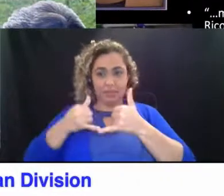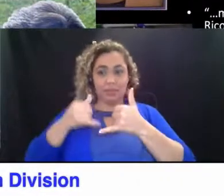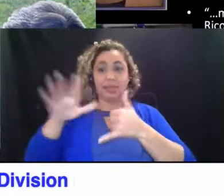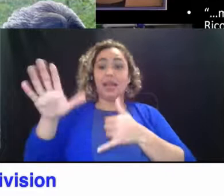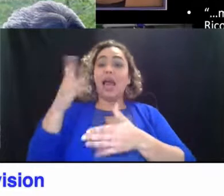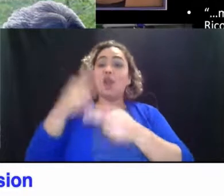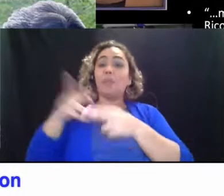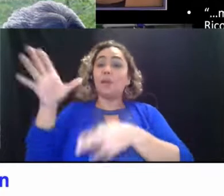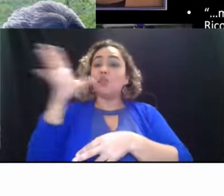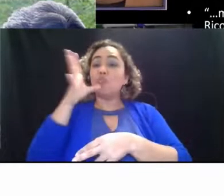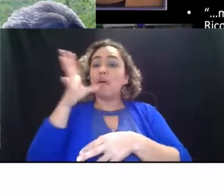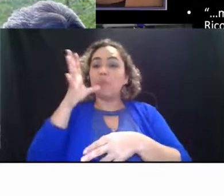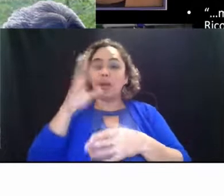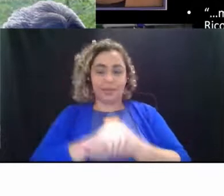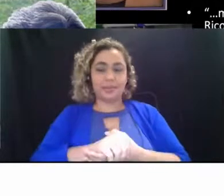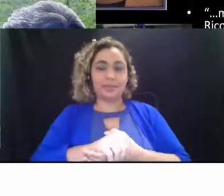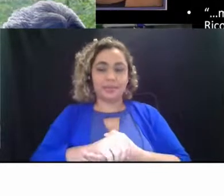mamá.